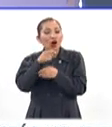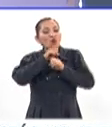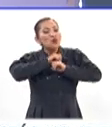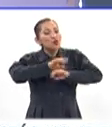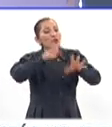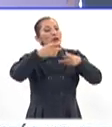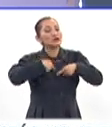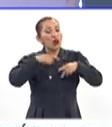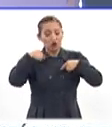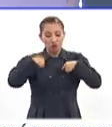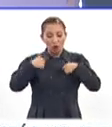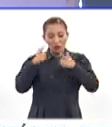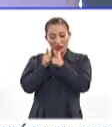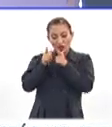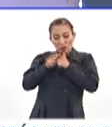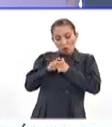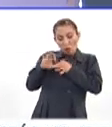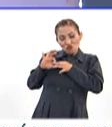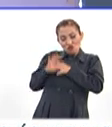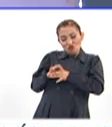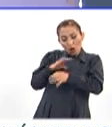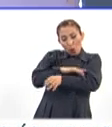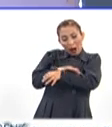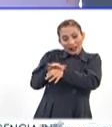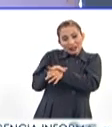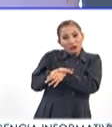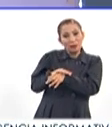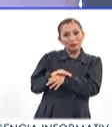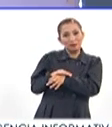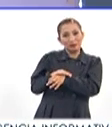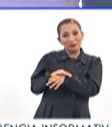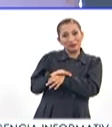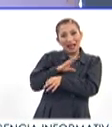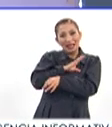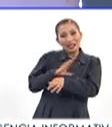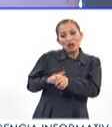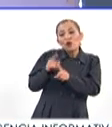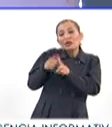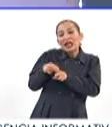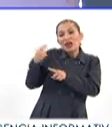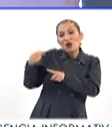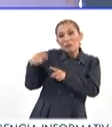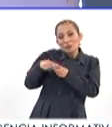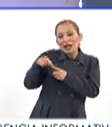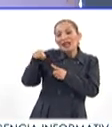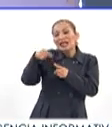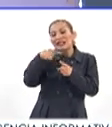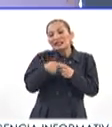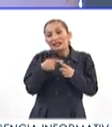la ciudadanía cómo están enviando los mensajes de sus candidaturas, de sus